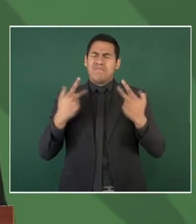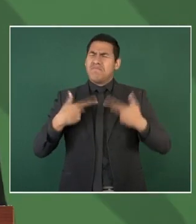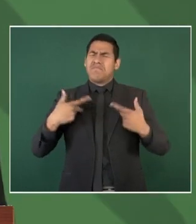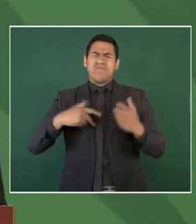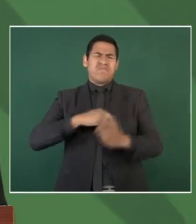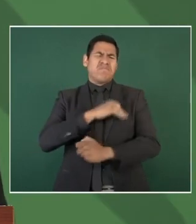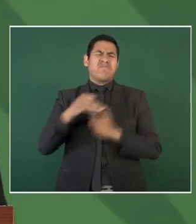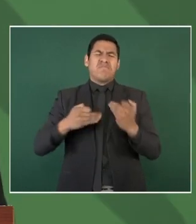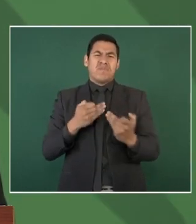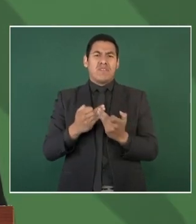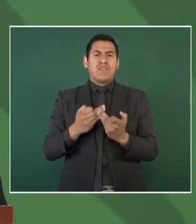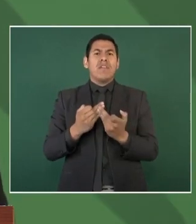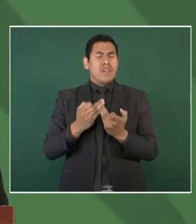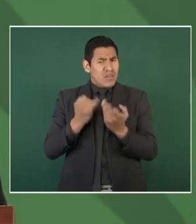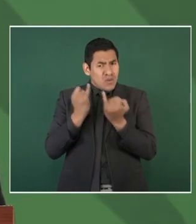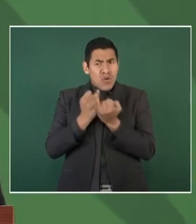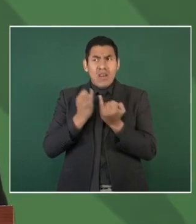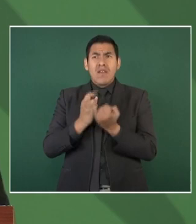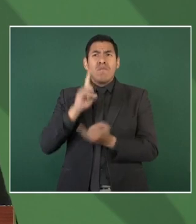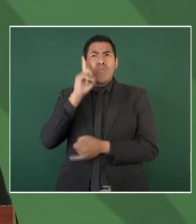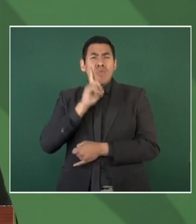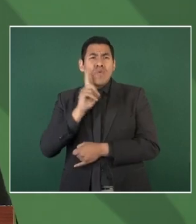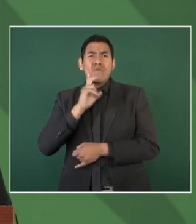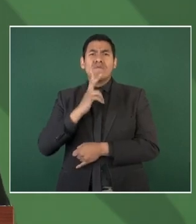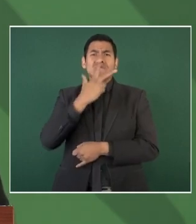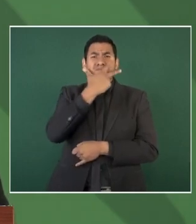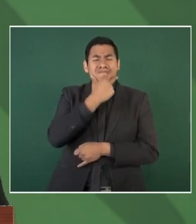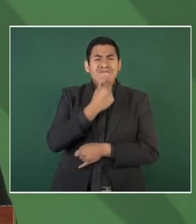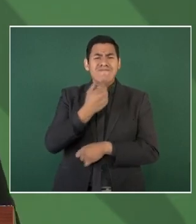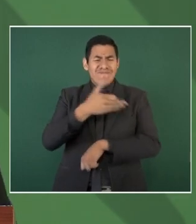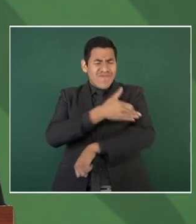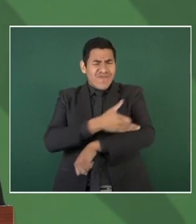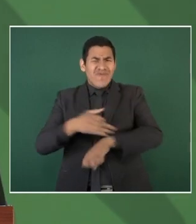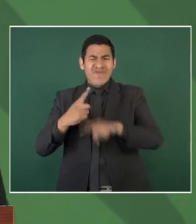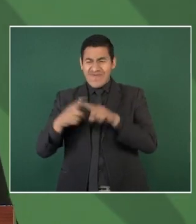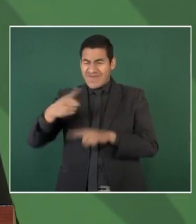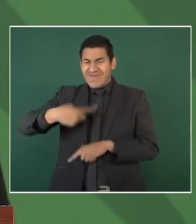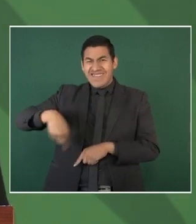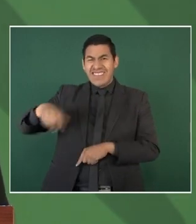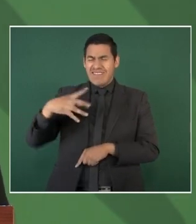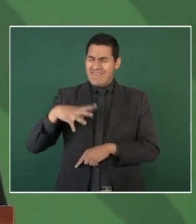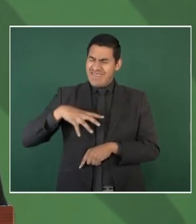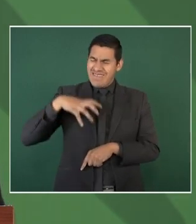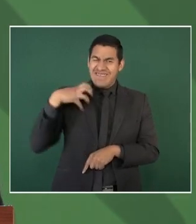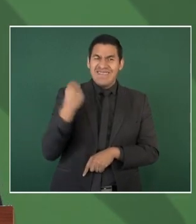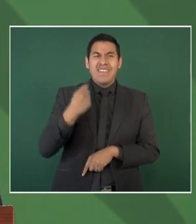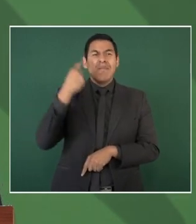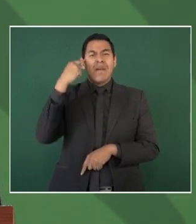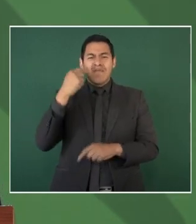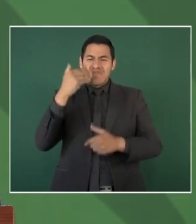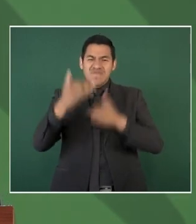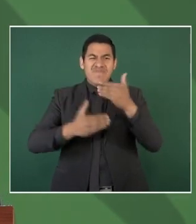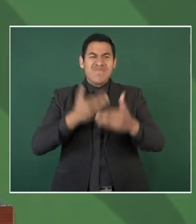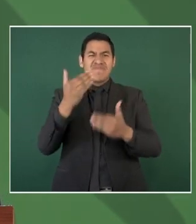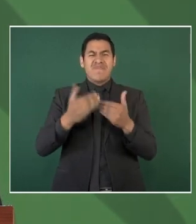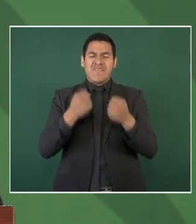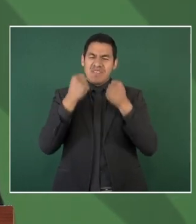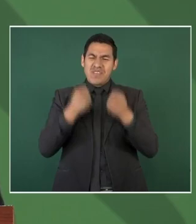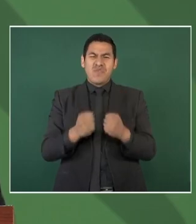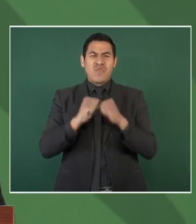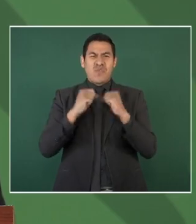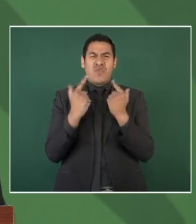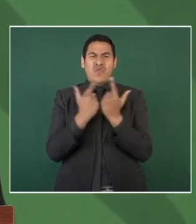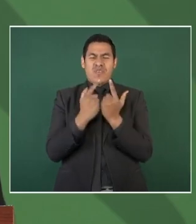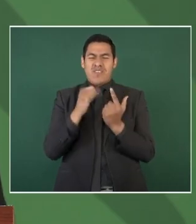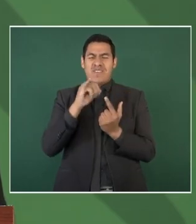son las mujeres y los hombres que con su trabajo y esfuerzo engrandecen el seguro social. Por ello creemos que es un